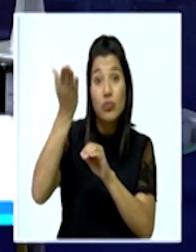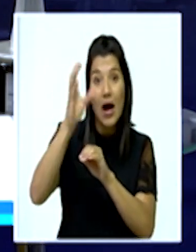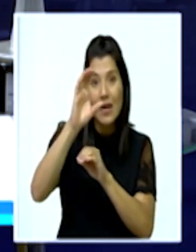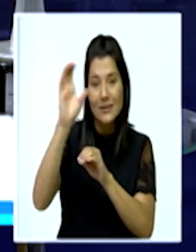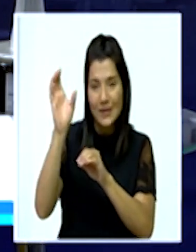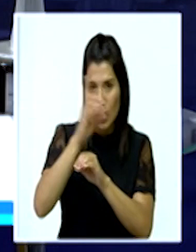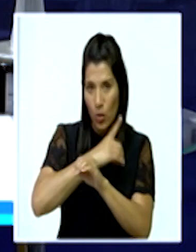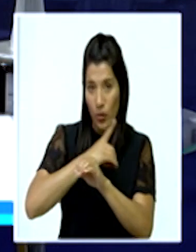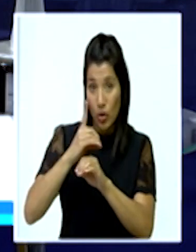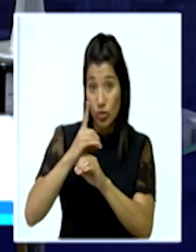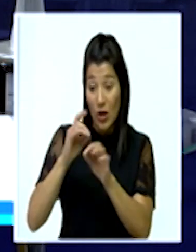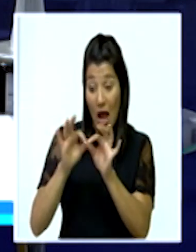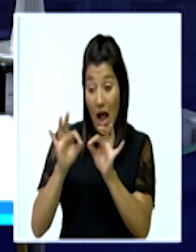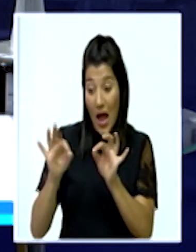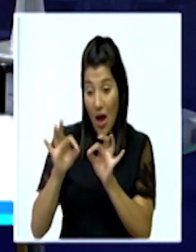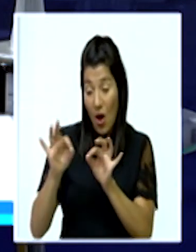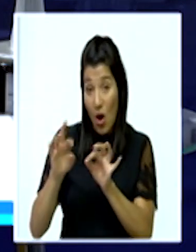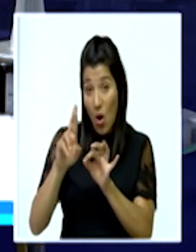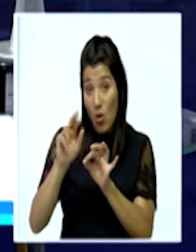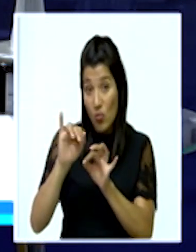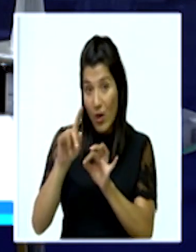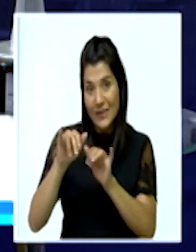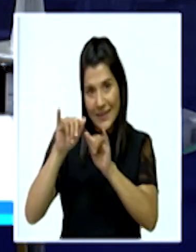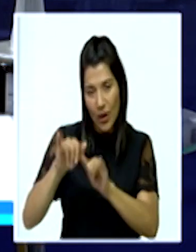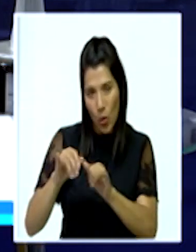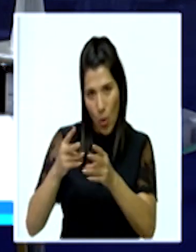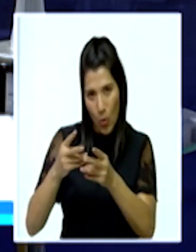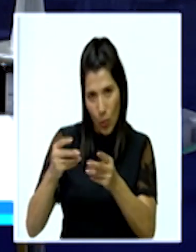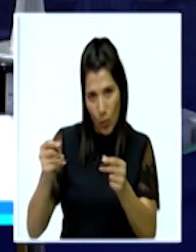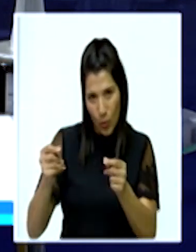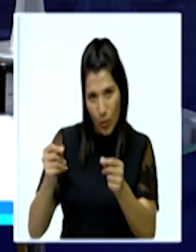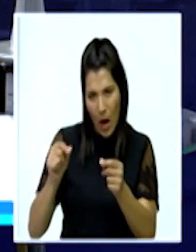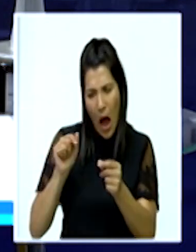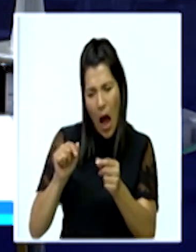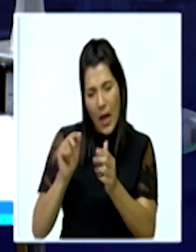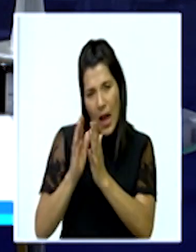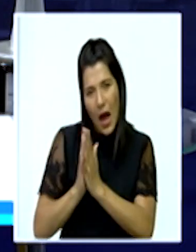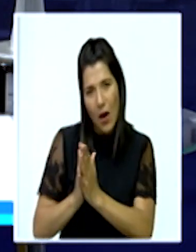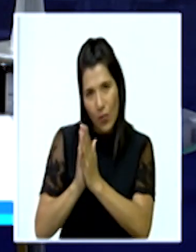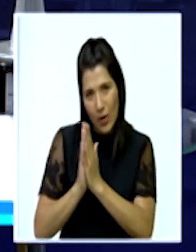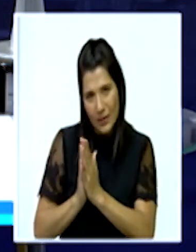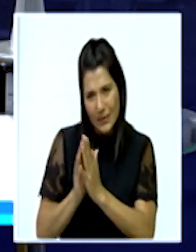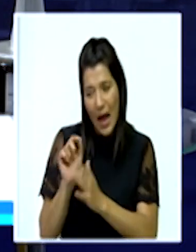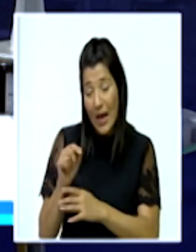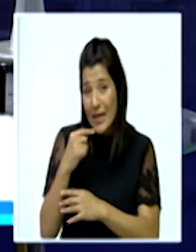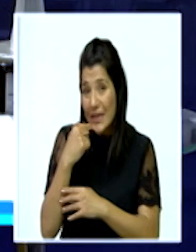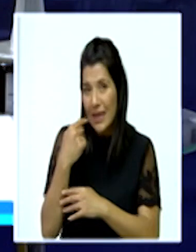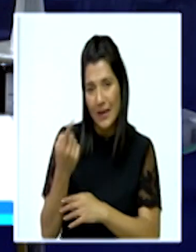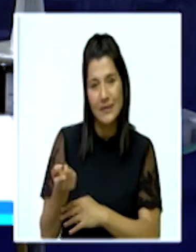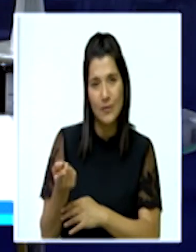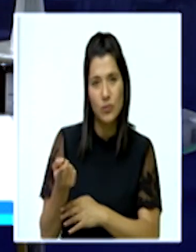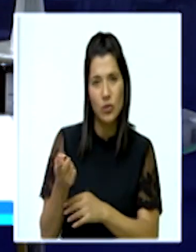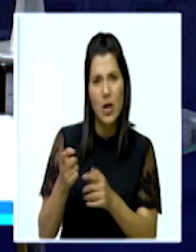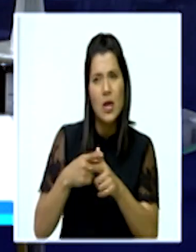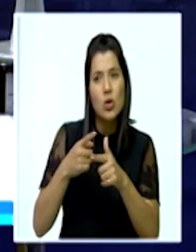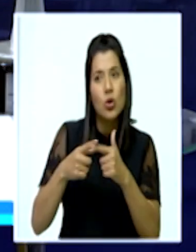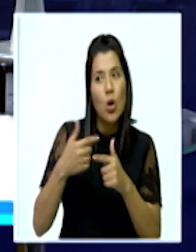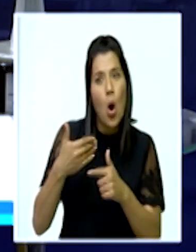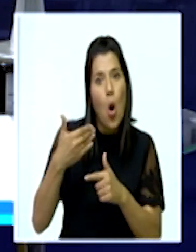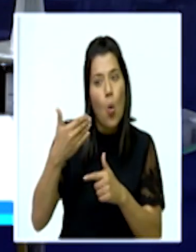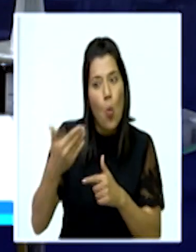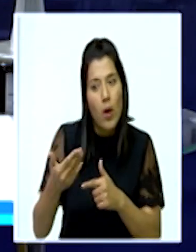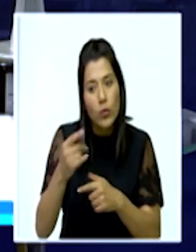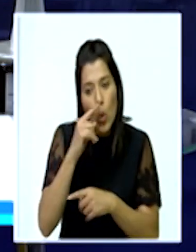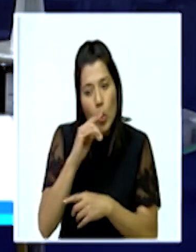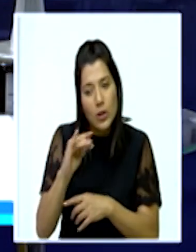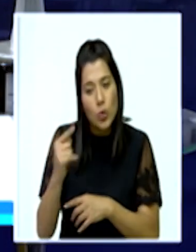la raicita quedó ahí, y en esa raicita es donde le vamos a rezar y donde le vamos a decir. Entonces, cuando el niño ve el dibujo y los